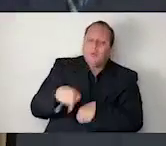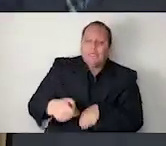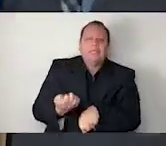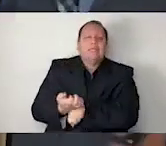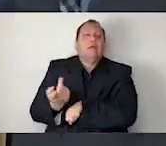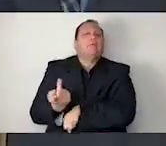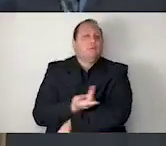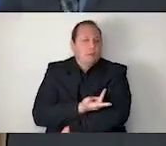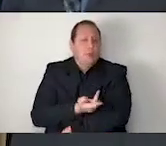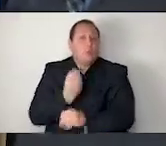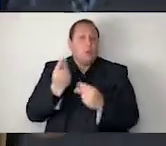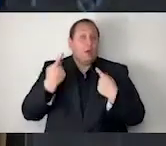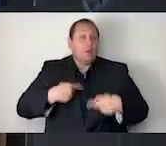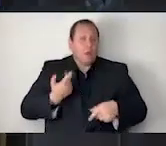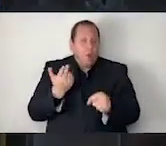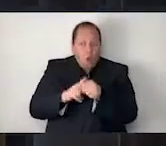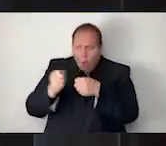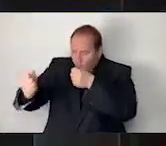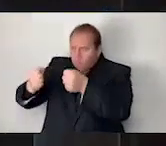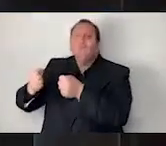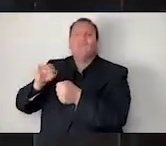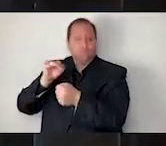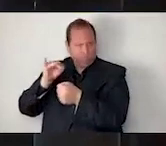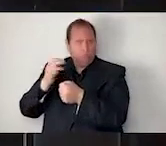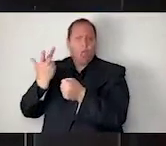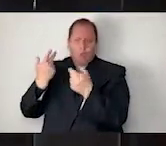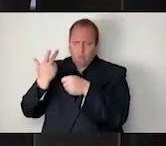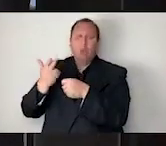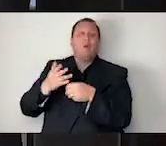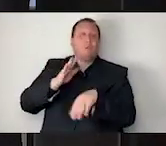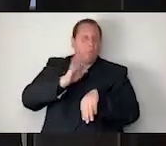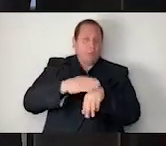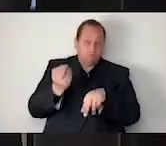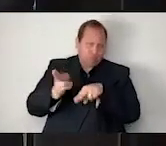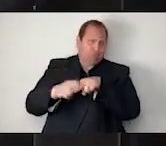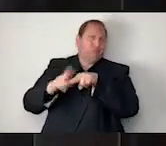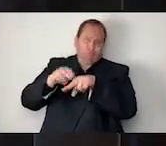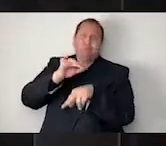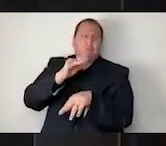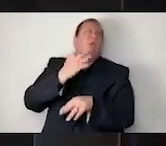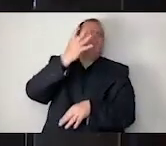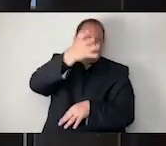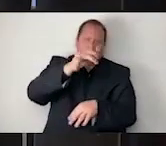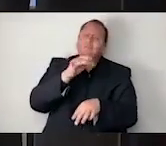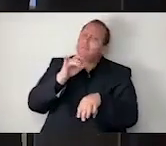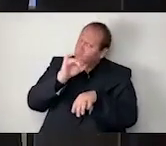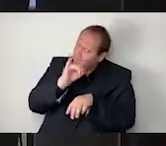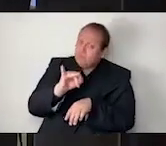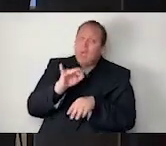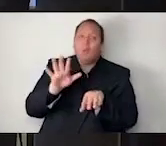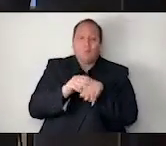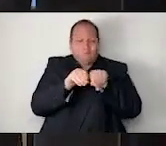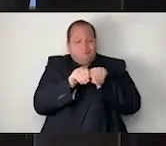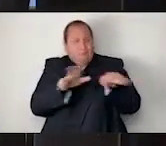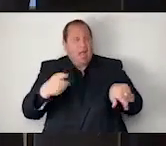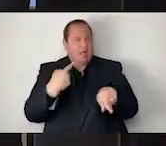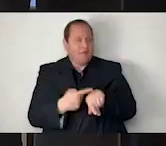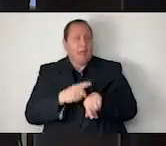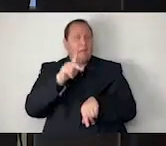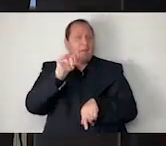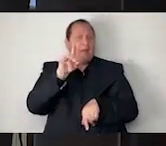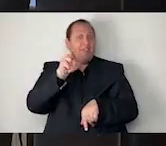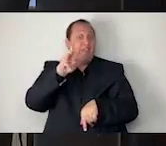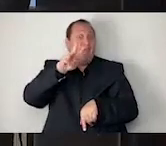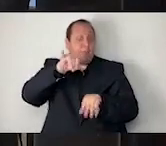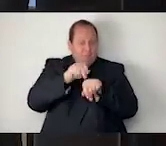hospitalizados si estamos ante una pandemia esa es la verdad y lo vamos a decir las cosas como son las neumonías atípicas son un diagnóstico